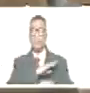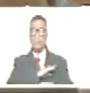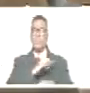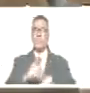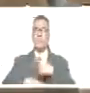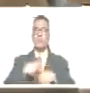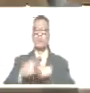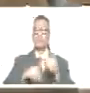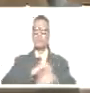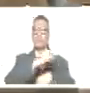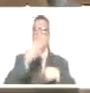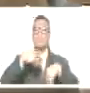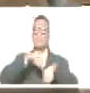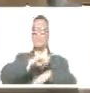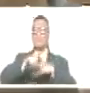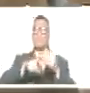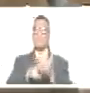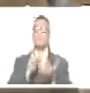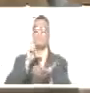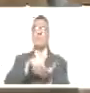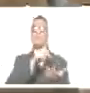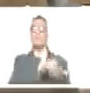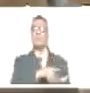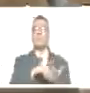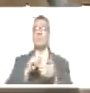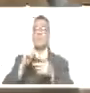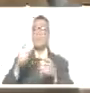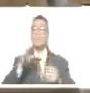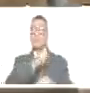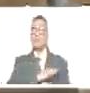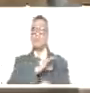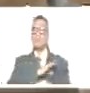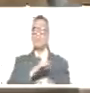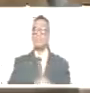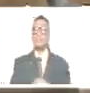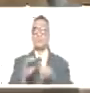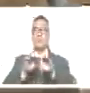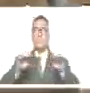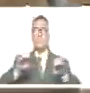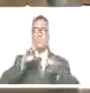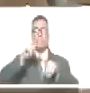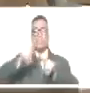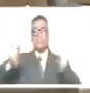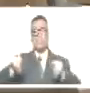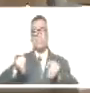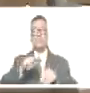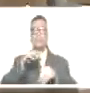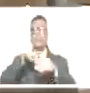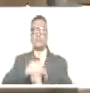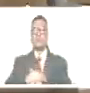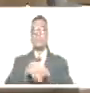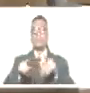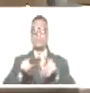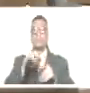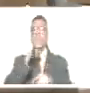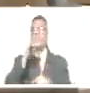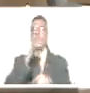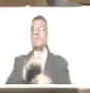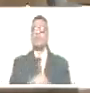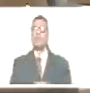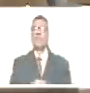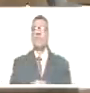integral, participación protagónica y social, educación integral y acceso a la información, justicia